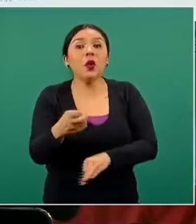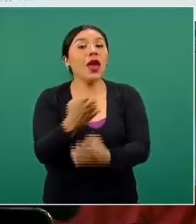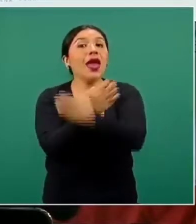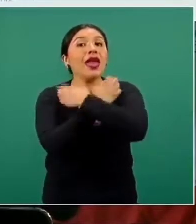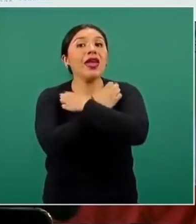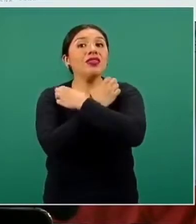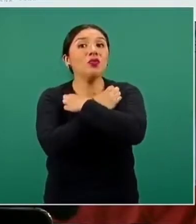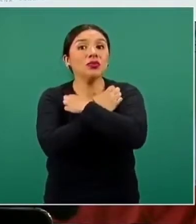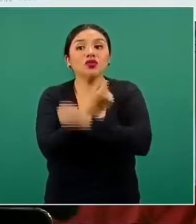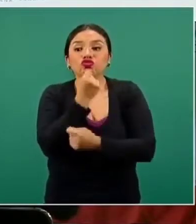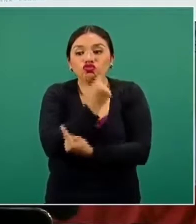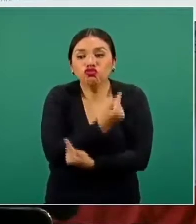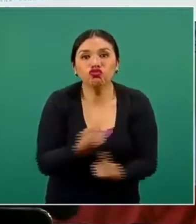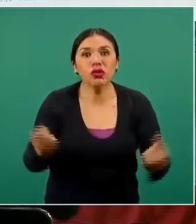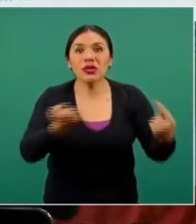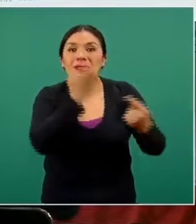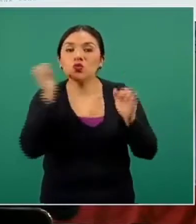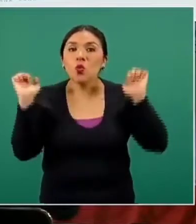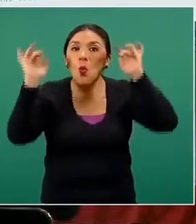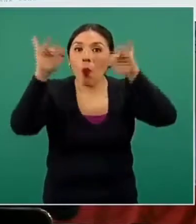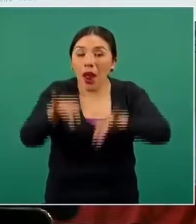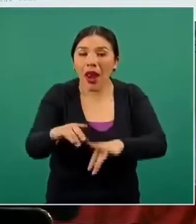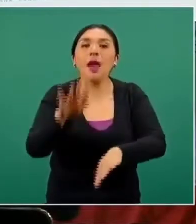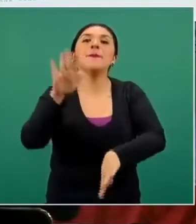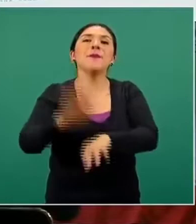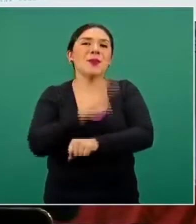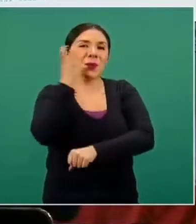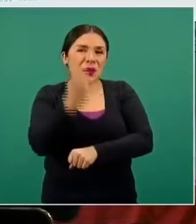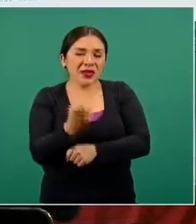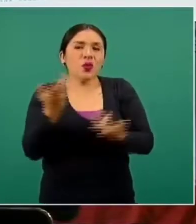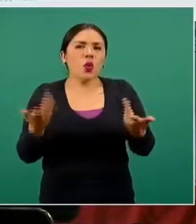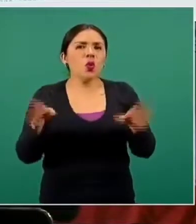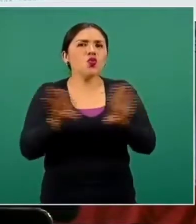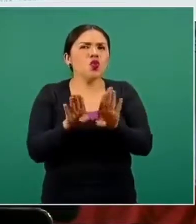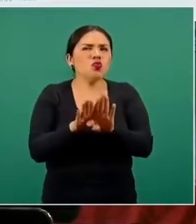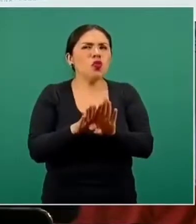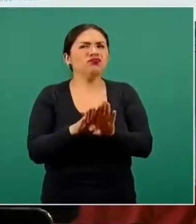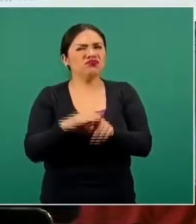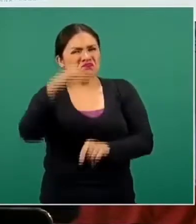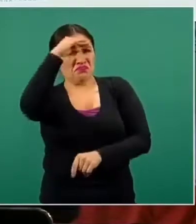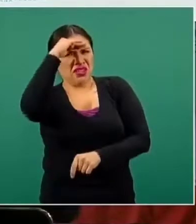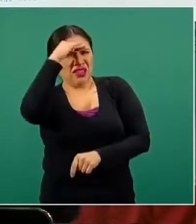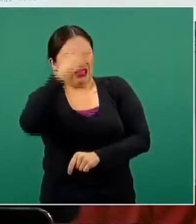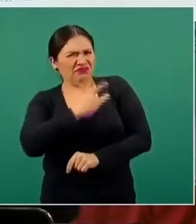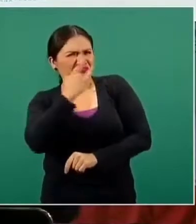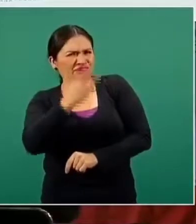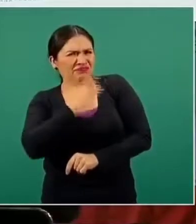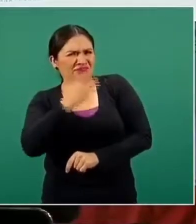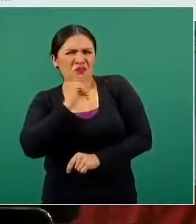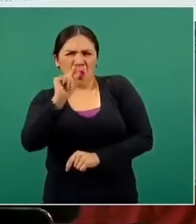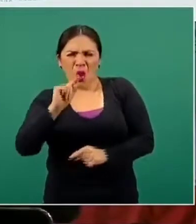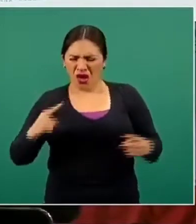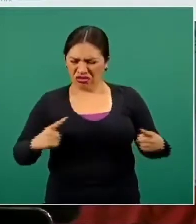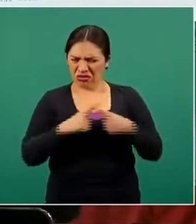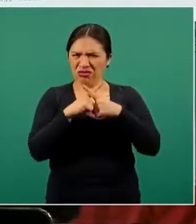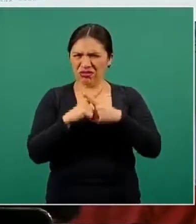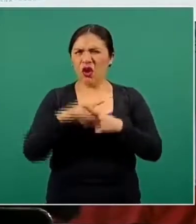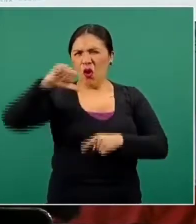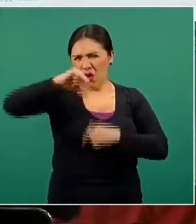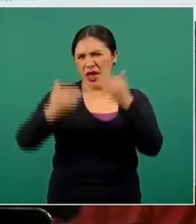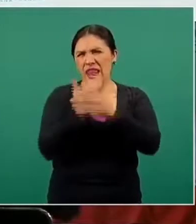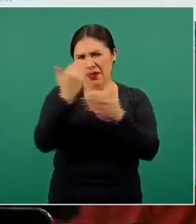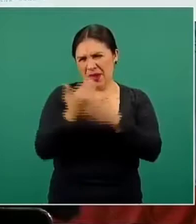pública. Y por esa razón, una forma que es un poco contraria a la intuición, como lo comentaba yo mismo esta